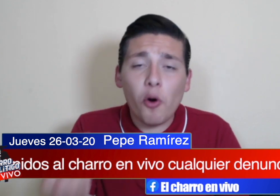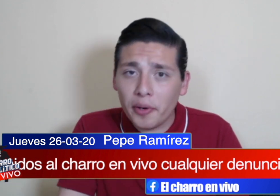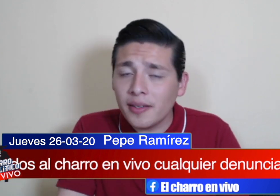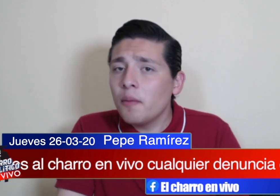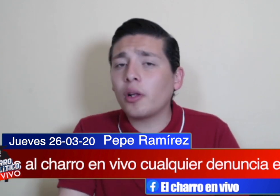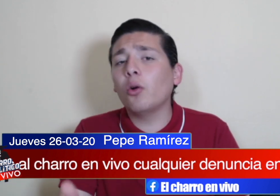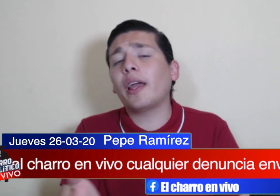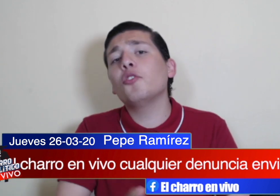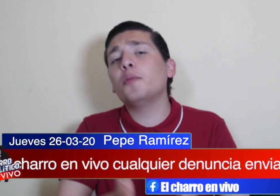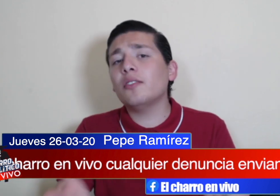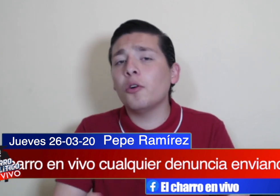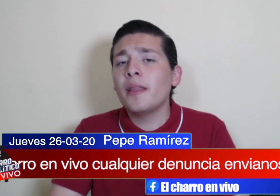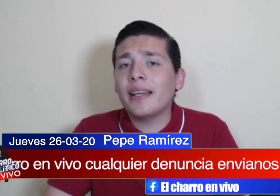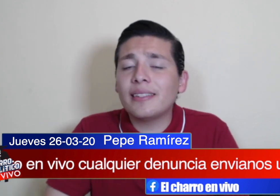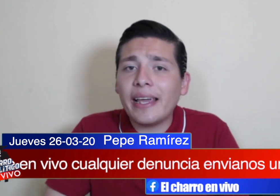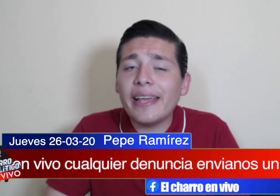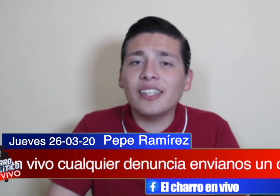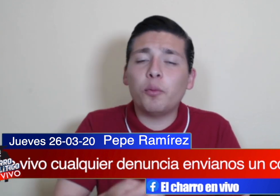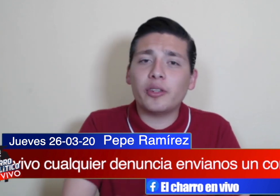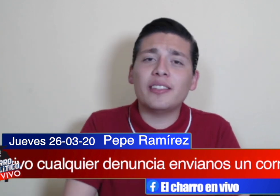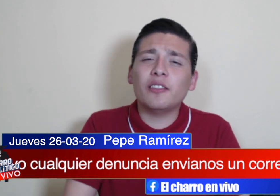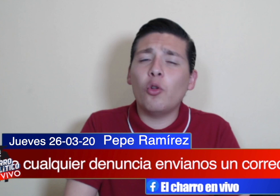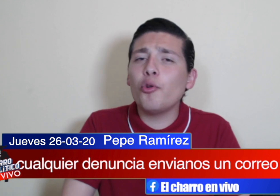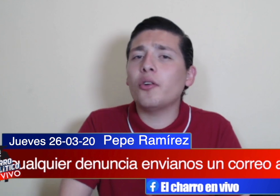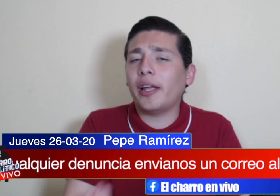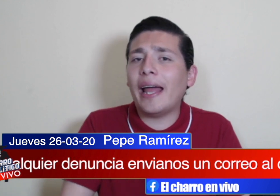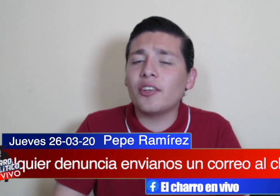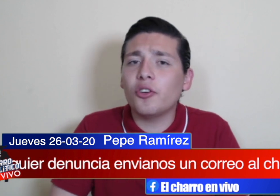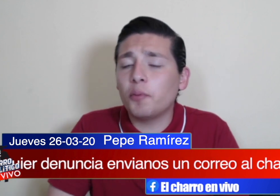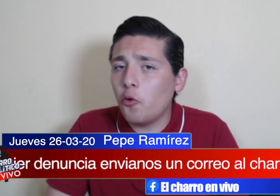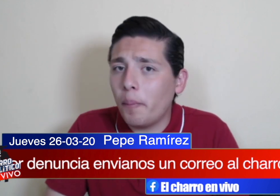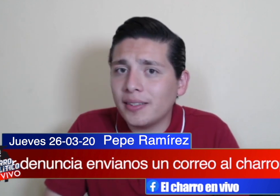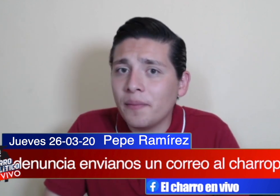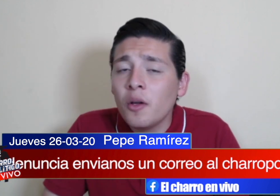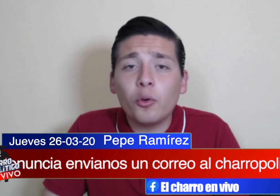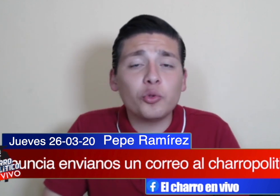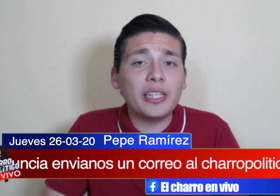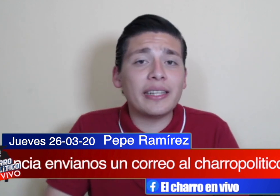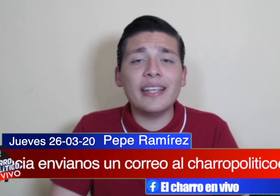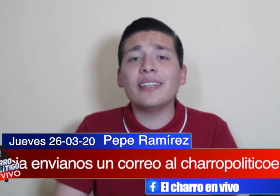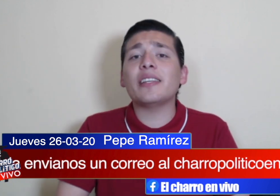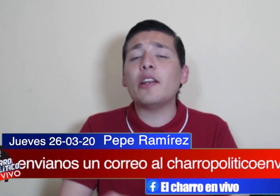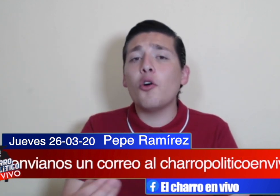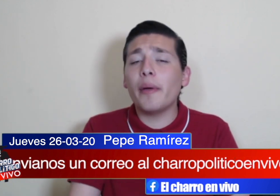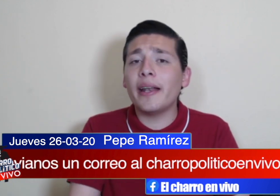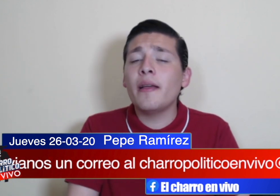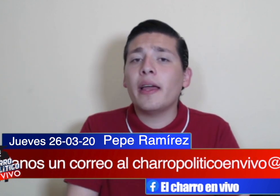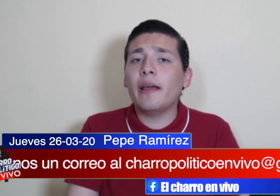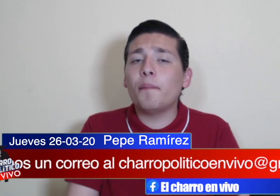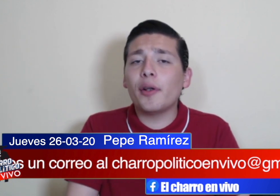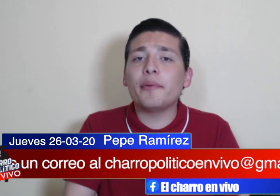más pobres, porque lo que hemos visto es que estas potencias lo único que han hecho es preocuparse por sus intereses y no